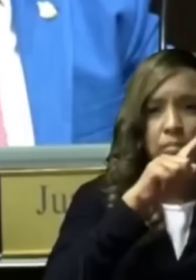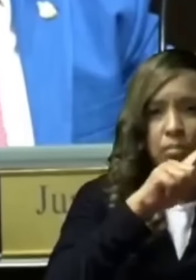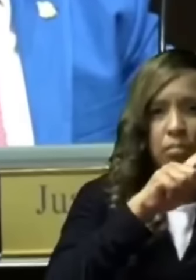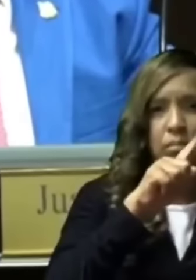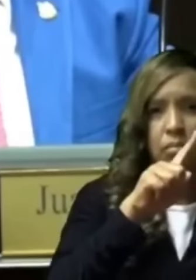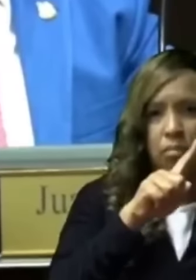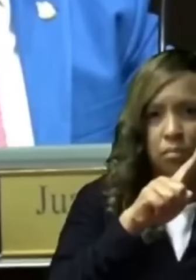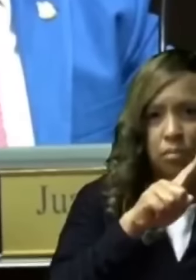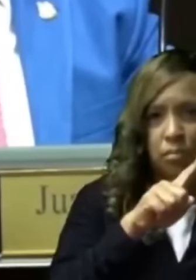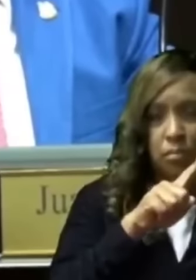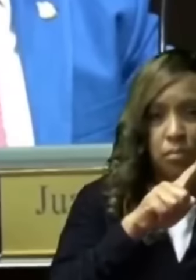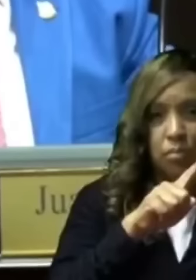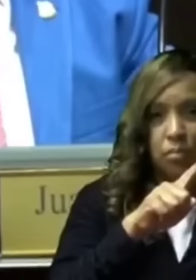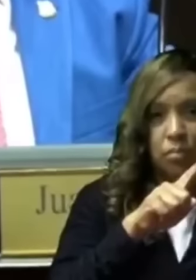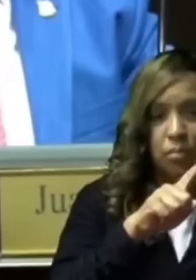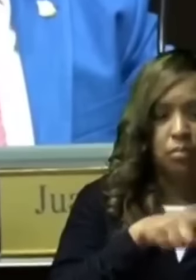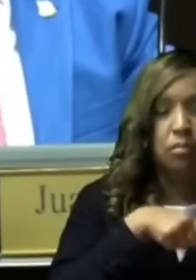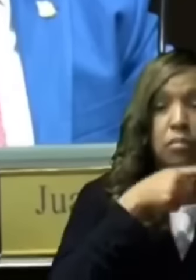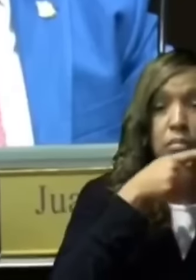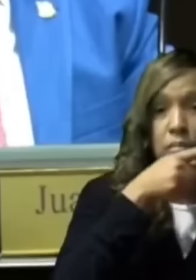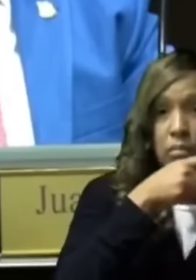del criterio de los constituyentes,